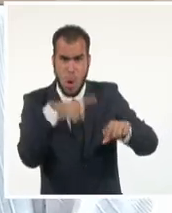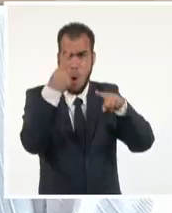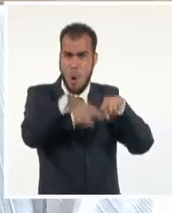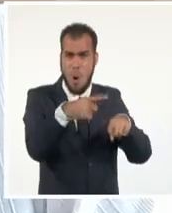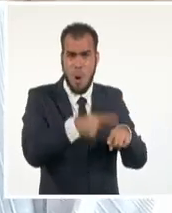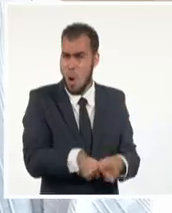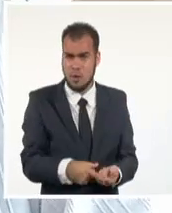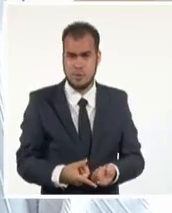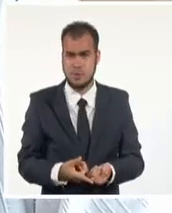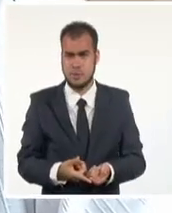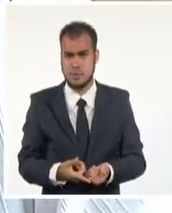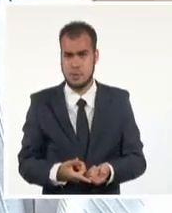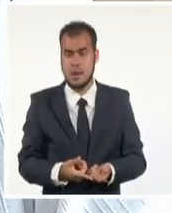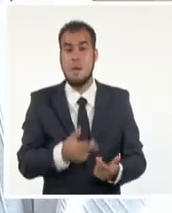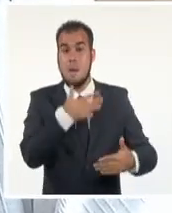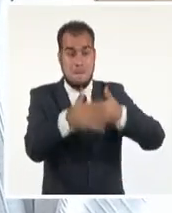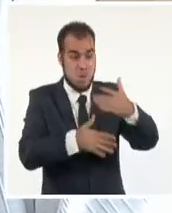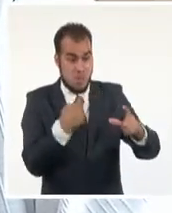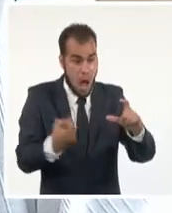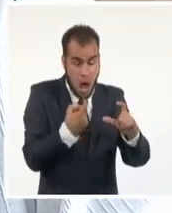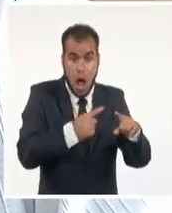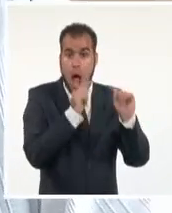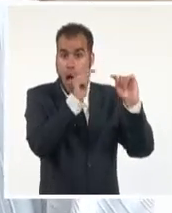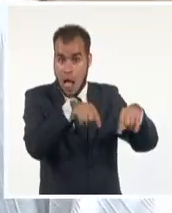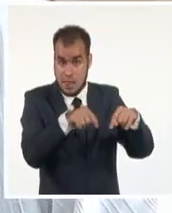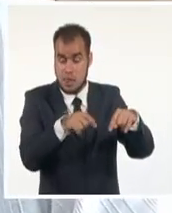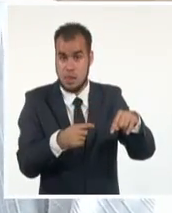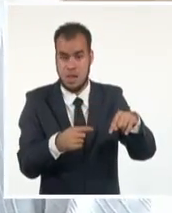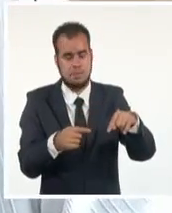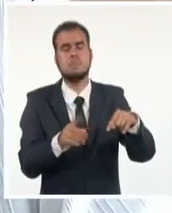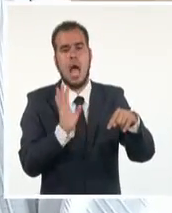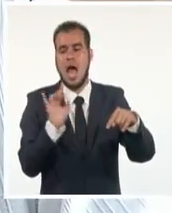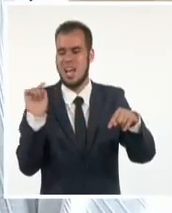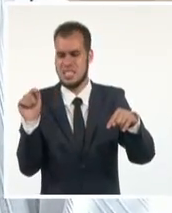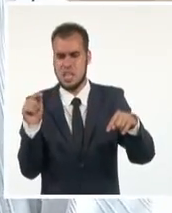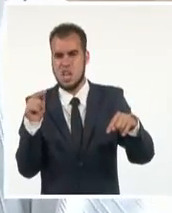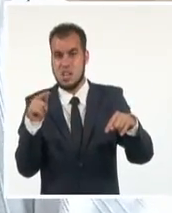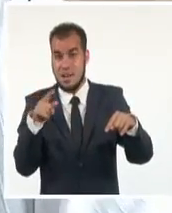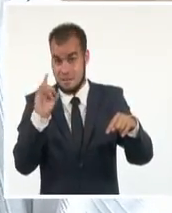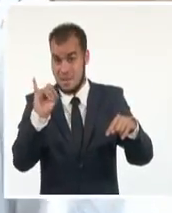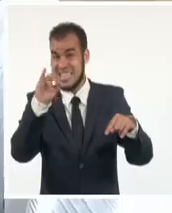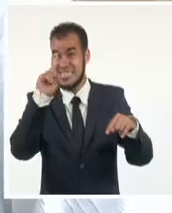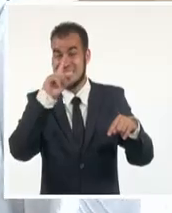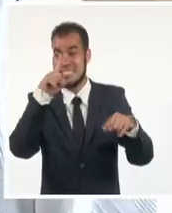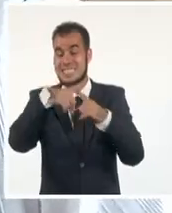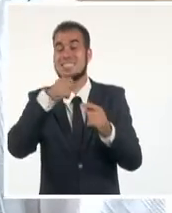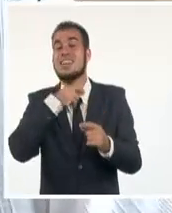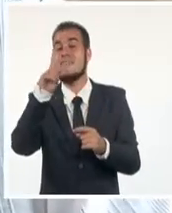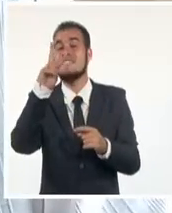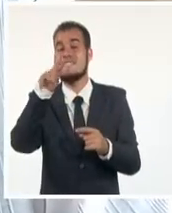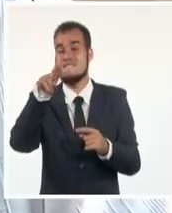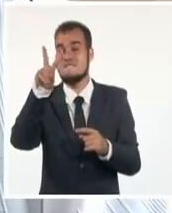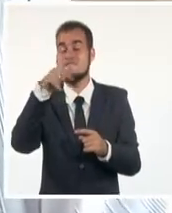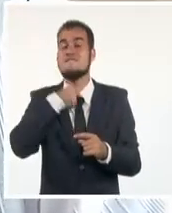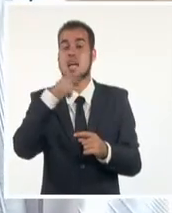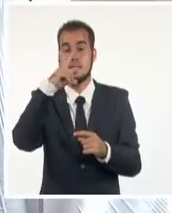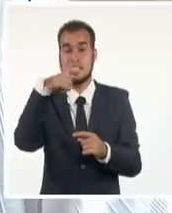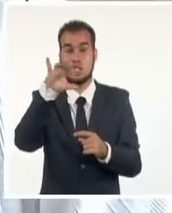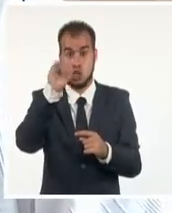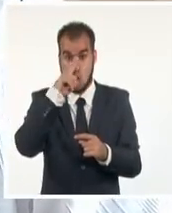por hambre y enfermedades, en nombre de la democracia y de la libertad que ellos propugnan. Ahora pretenden